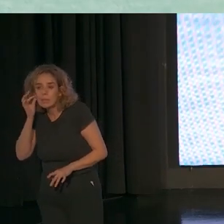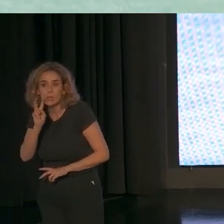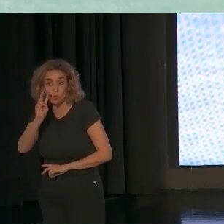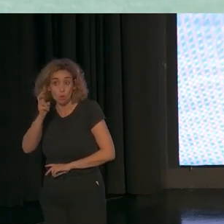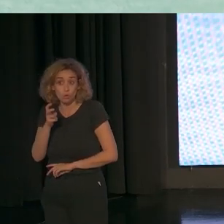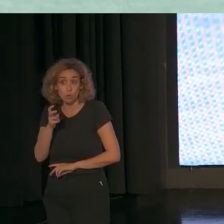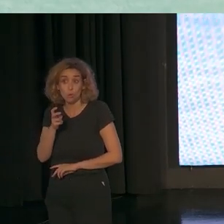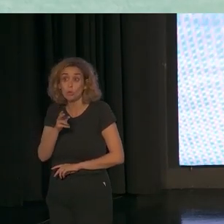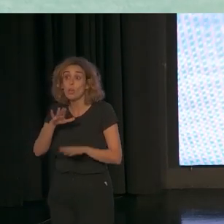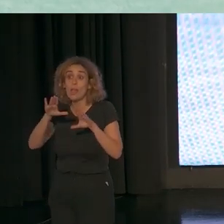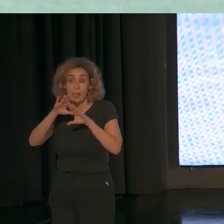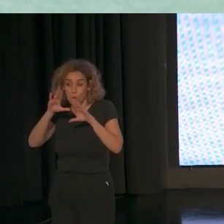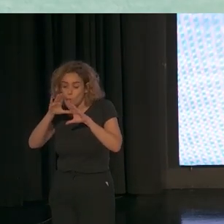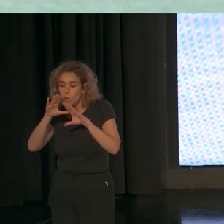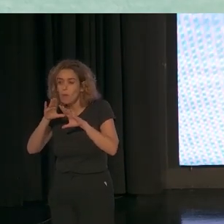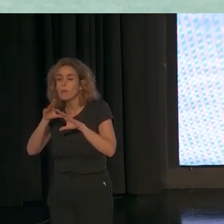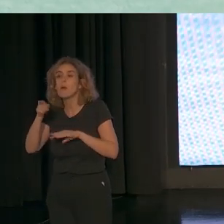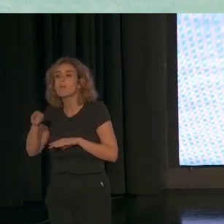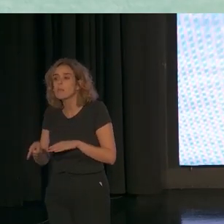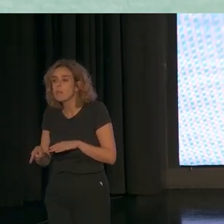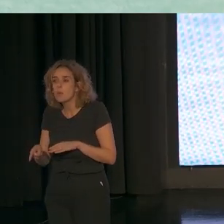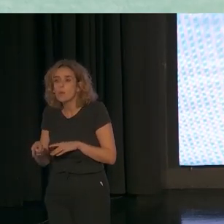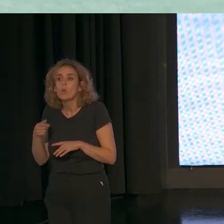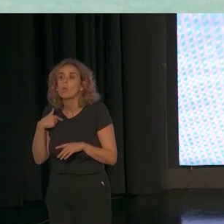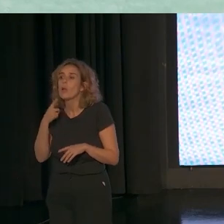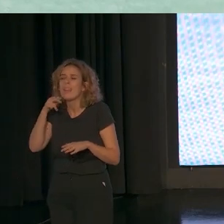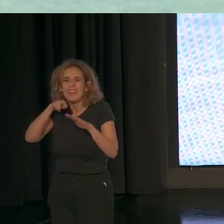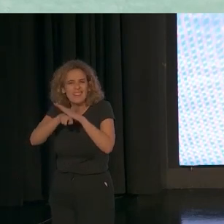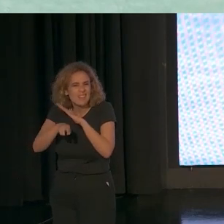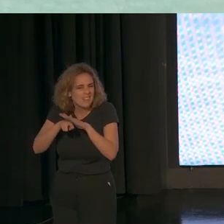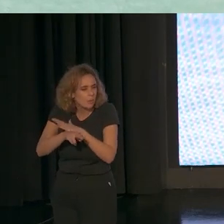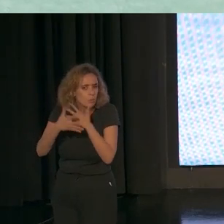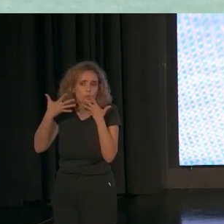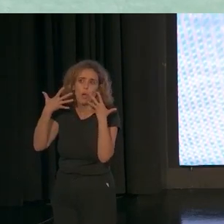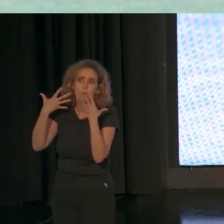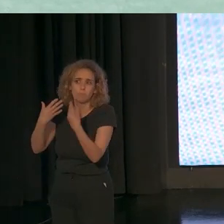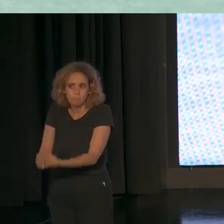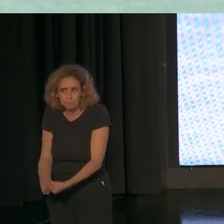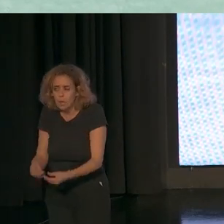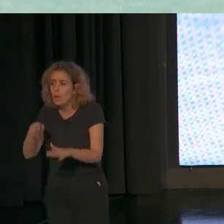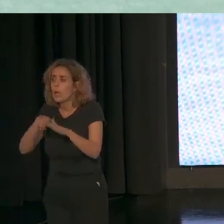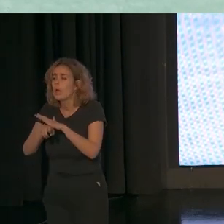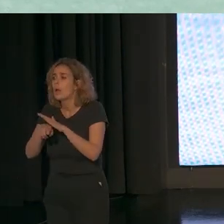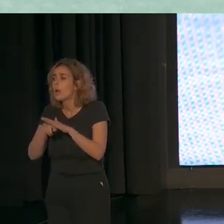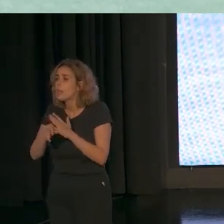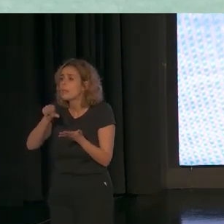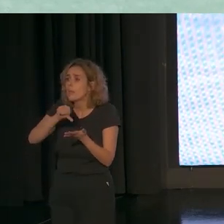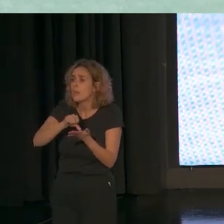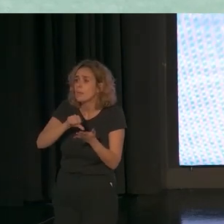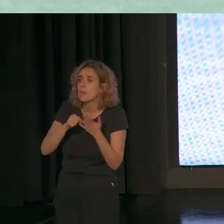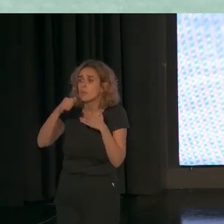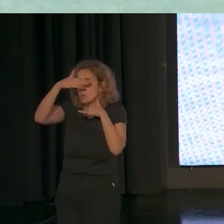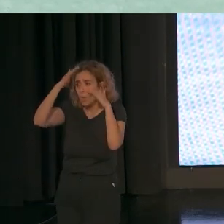conozco en la comunidad de Madrid que tienen una inflación de recursos tienen los recursos del centro de atención